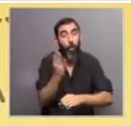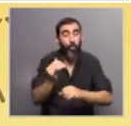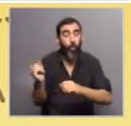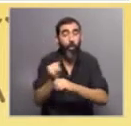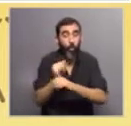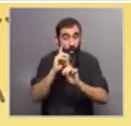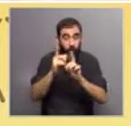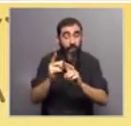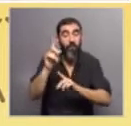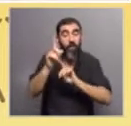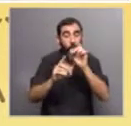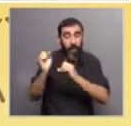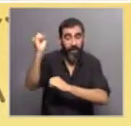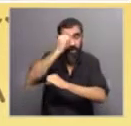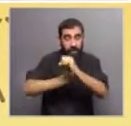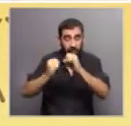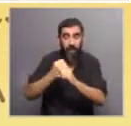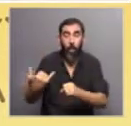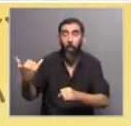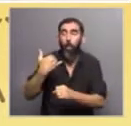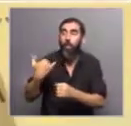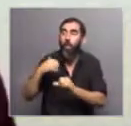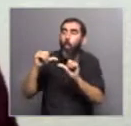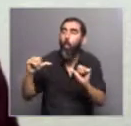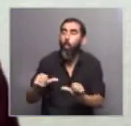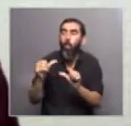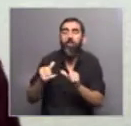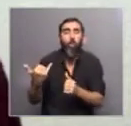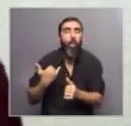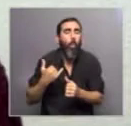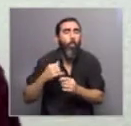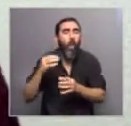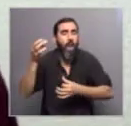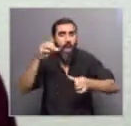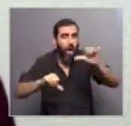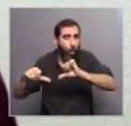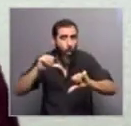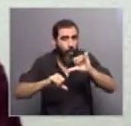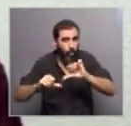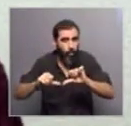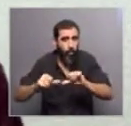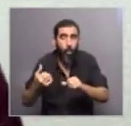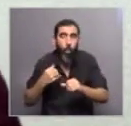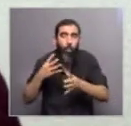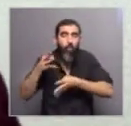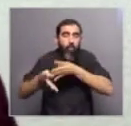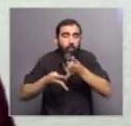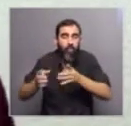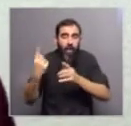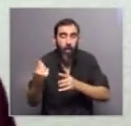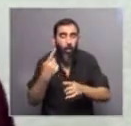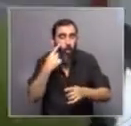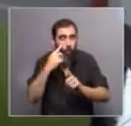de Ingeniería, que nos contó cómo se construyó este laboratorio y cómo funciona, cómo van haciendo cada una de las